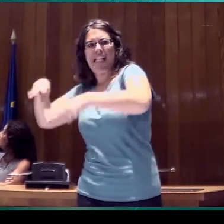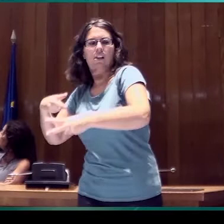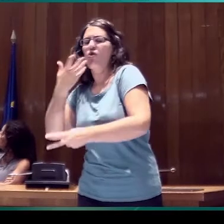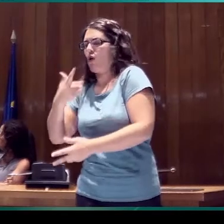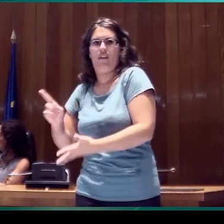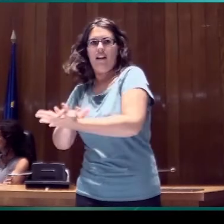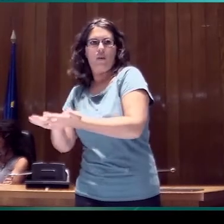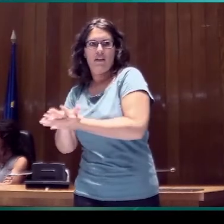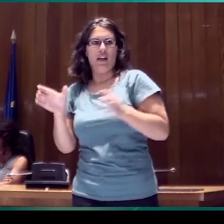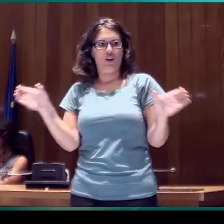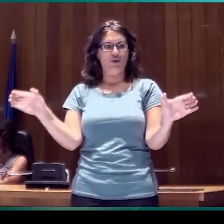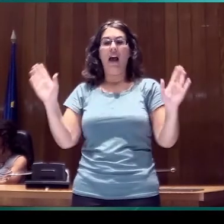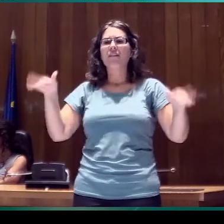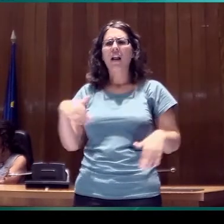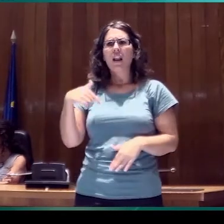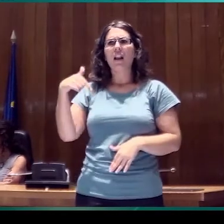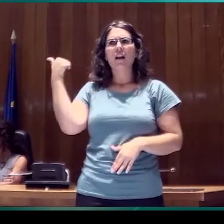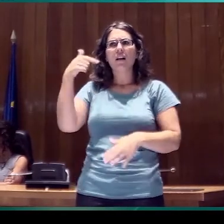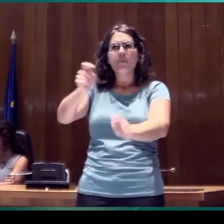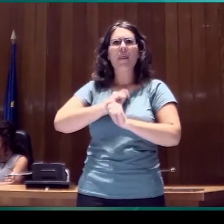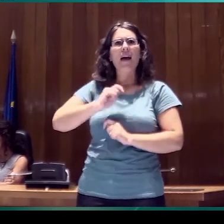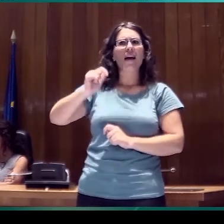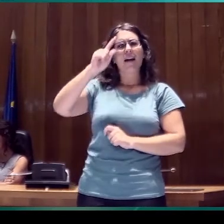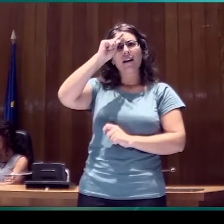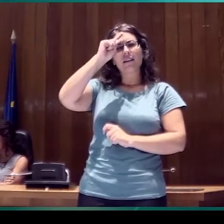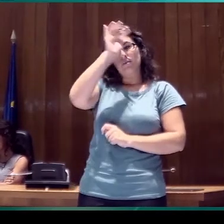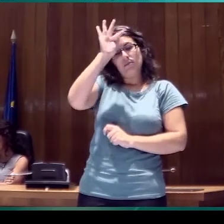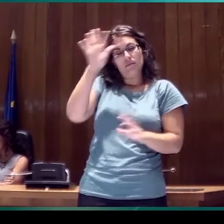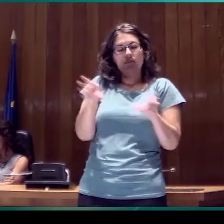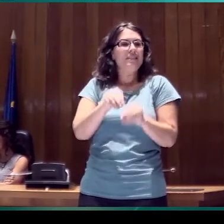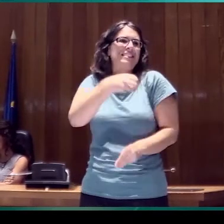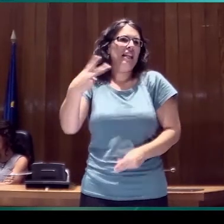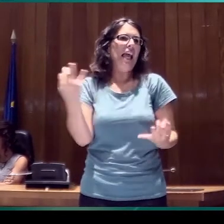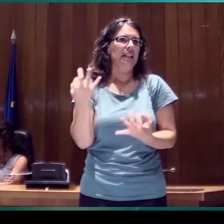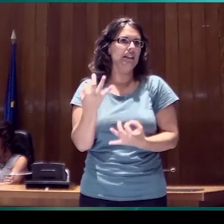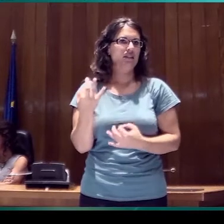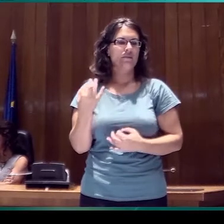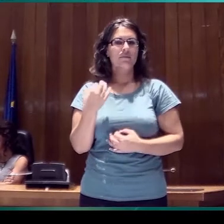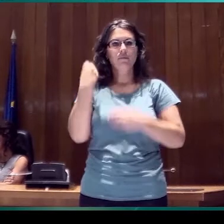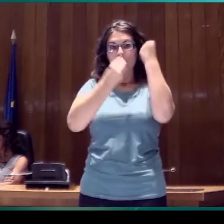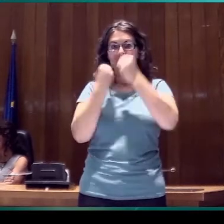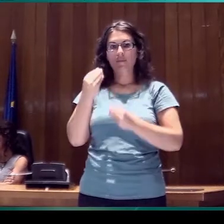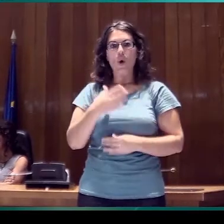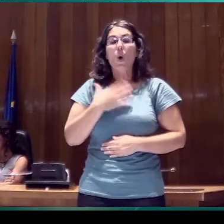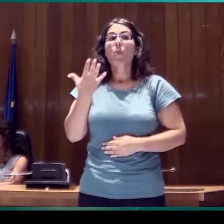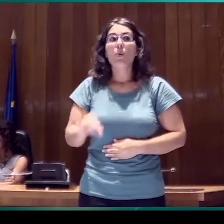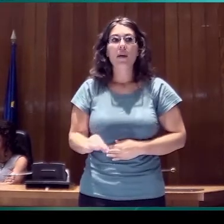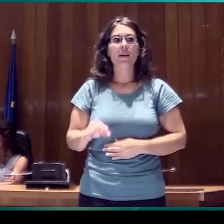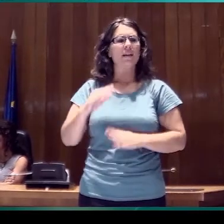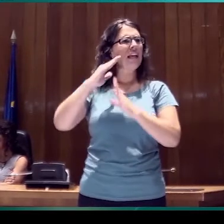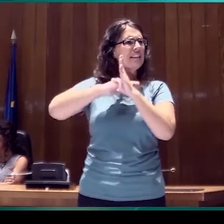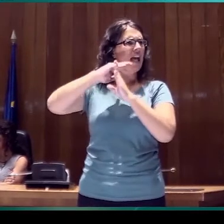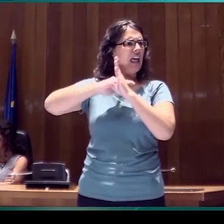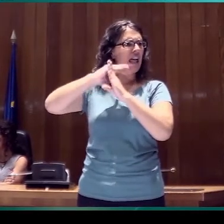¿Qué hipótesis o qué interpretación podemos dar de esto? Pues, por un lado, consideramos que puede deberse a un problema en la escala de medición.